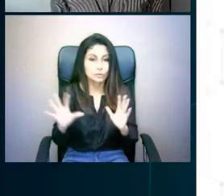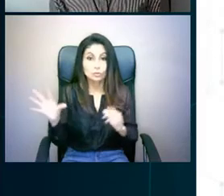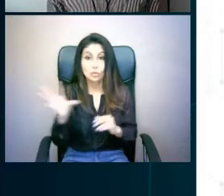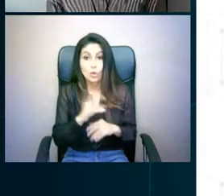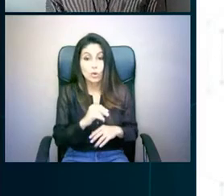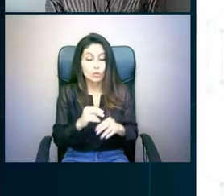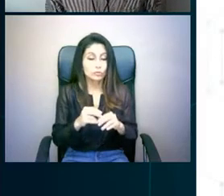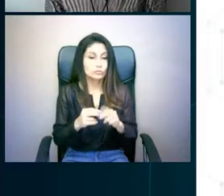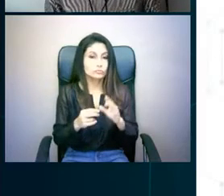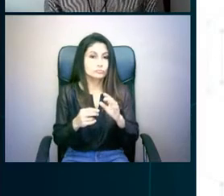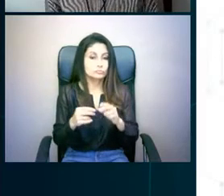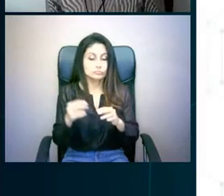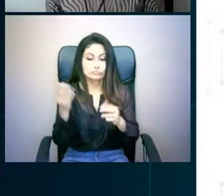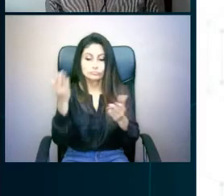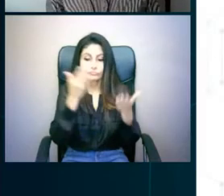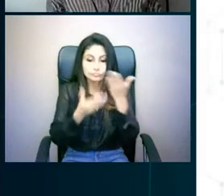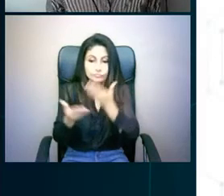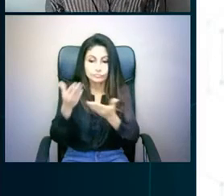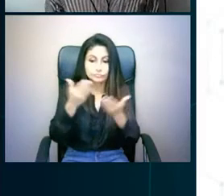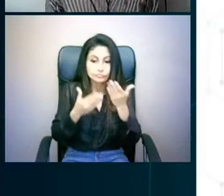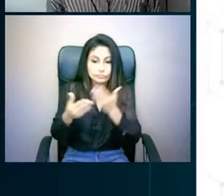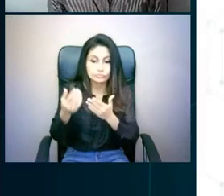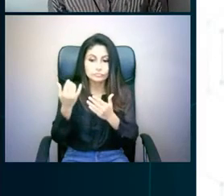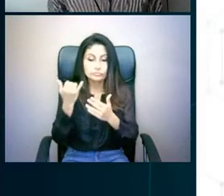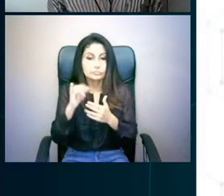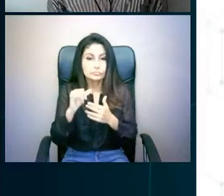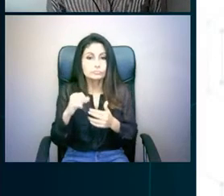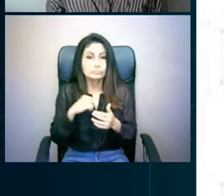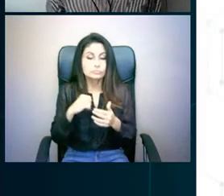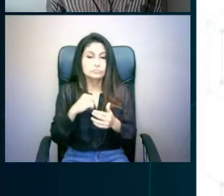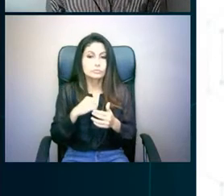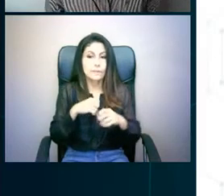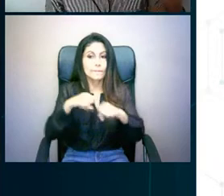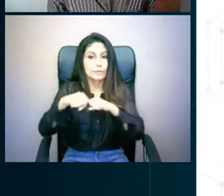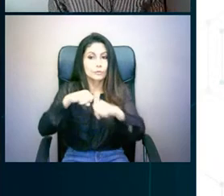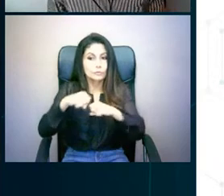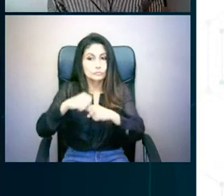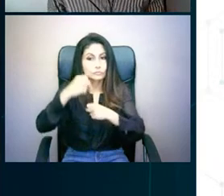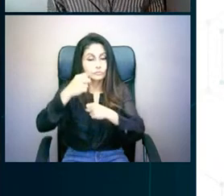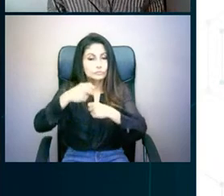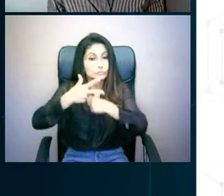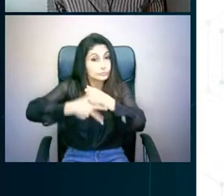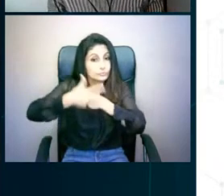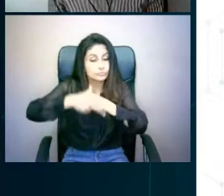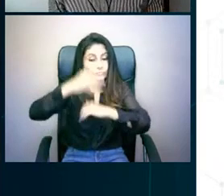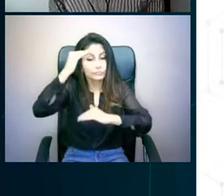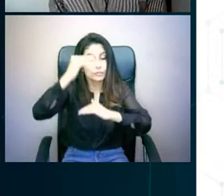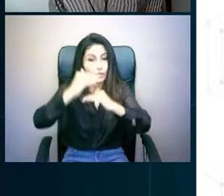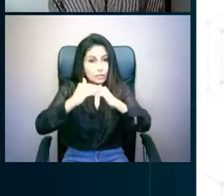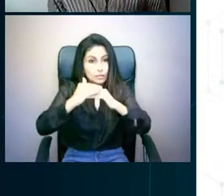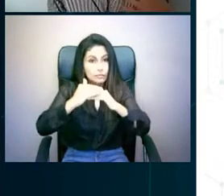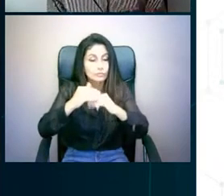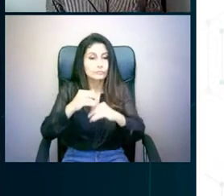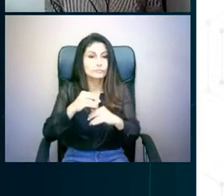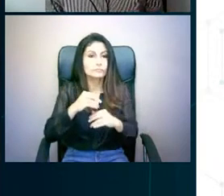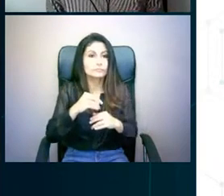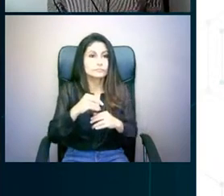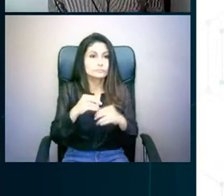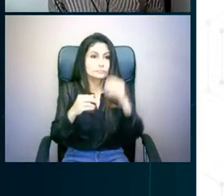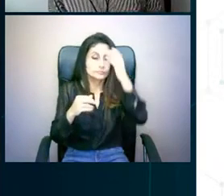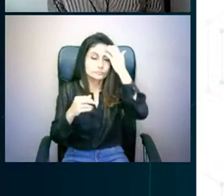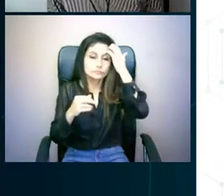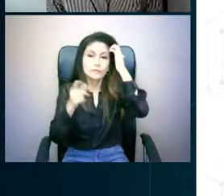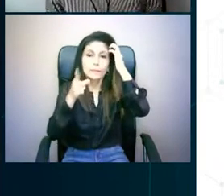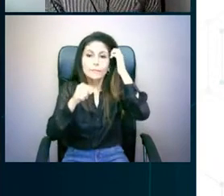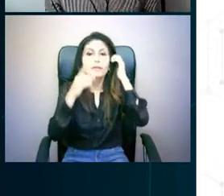esto, dado que hay baja producción de metano al aumentar la concentración de hexano, se incrementan los